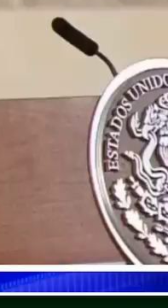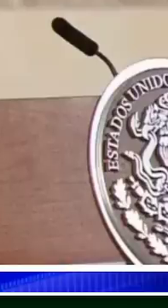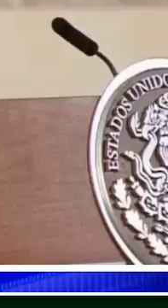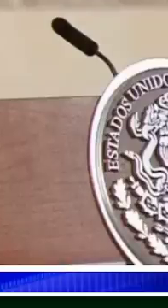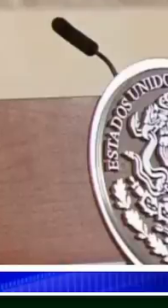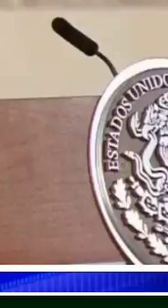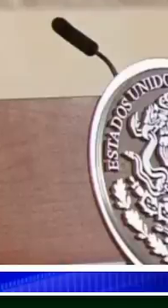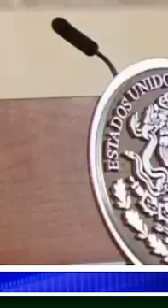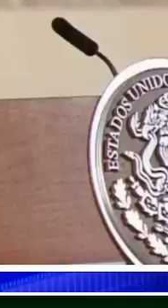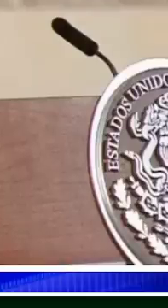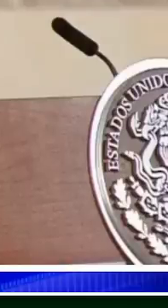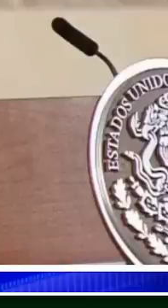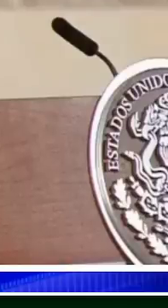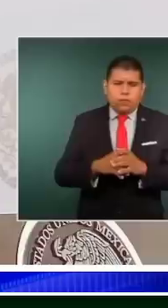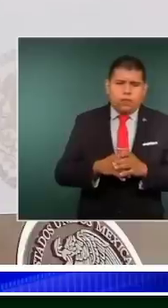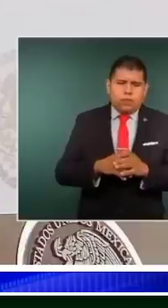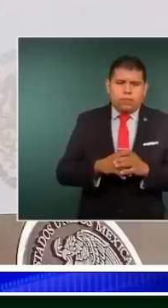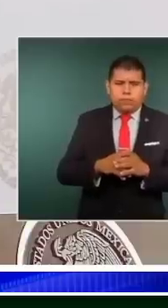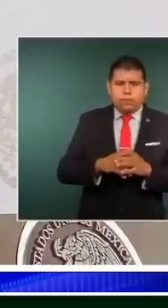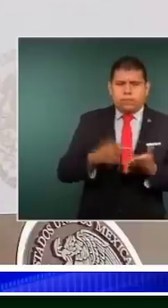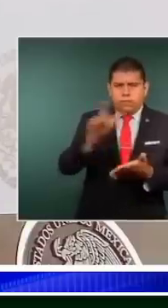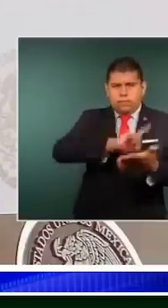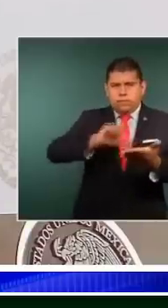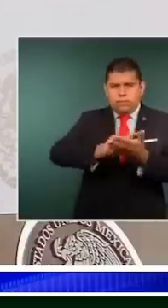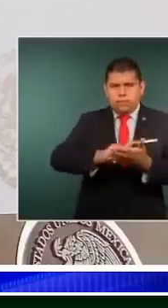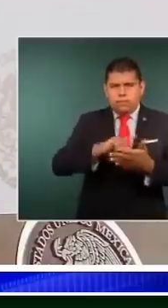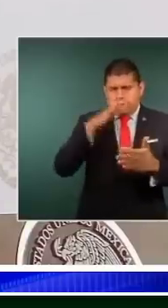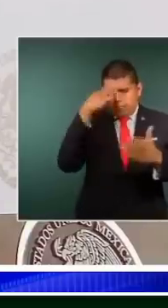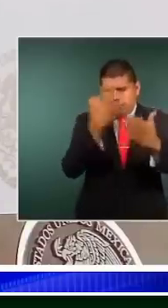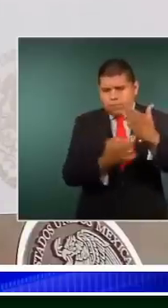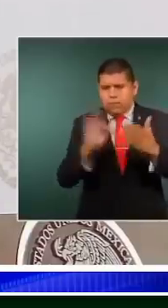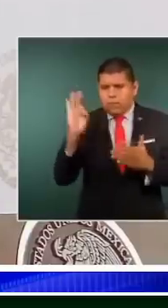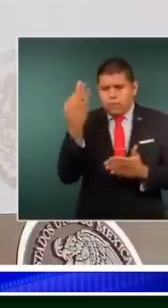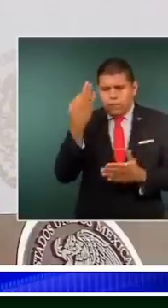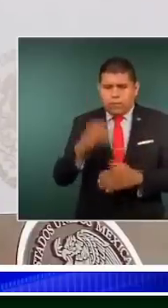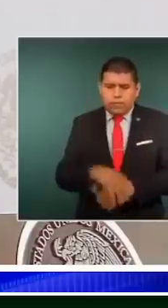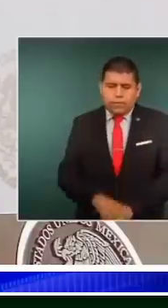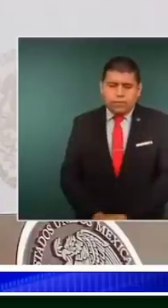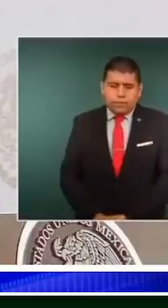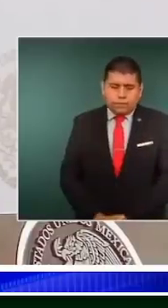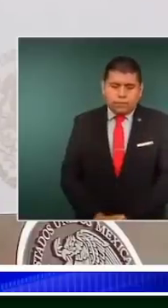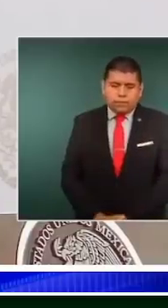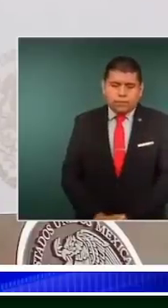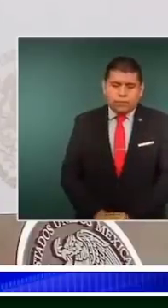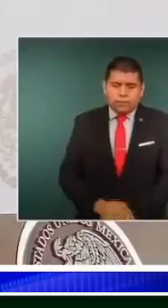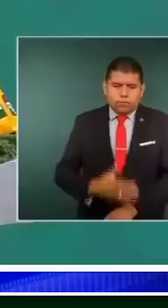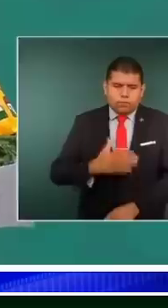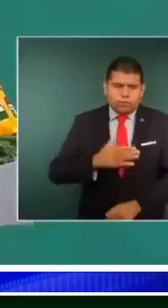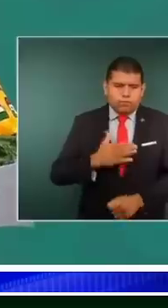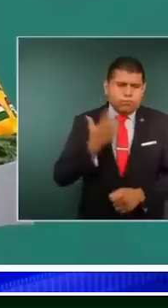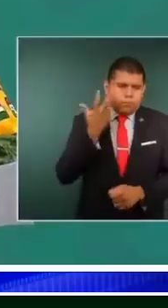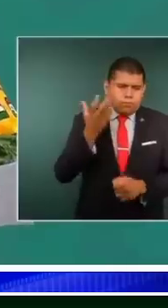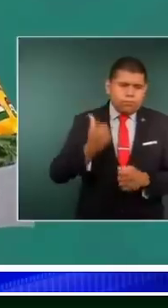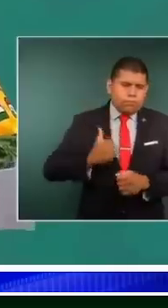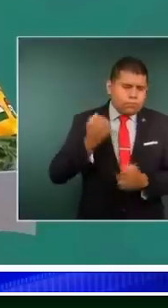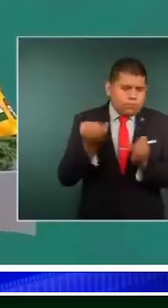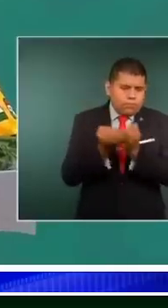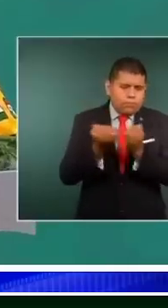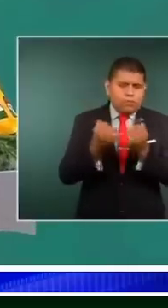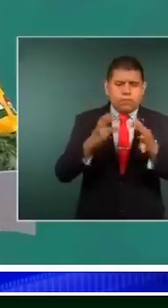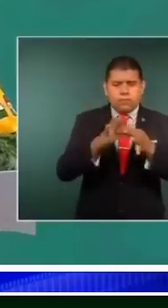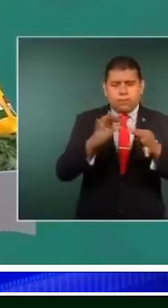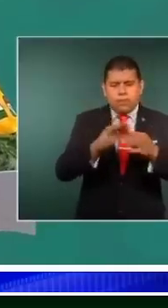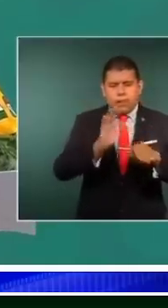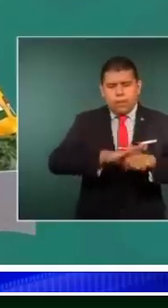de muchísimas horas de tensión bloqueos enfrentamientos incertidumbre que se dio allá en esta zona de Culiacán